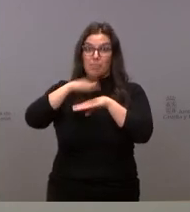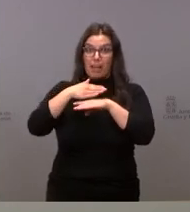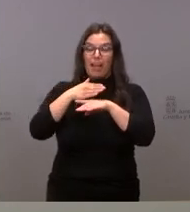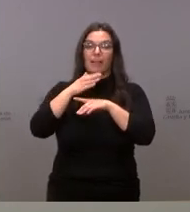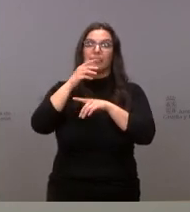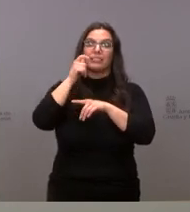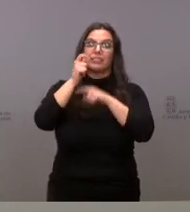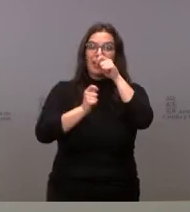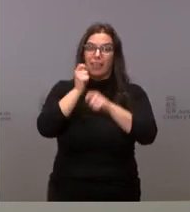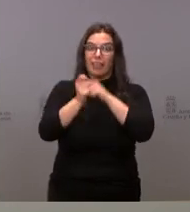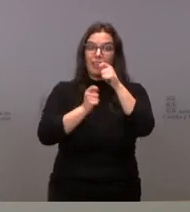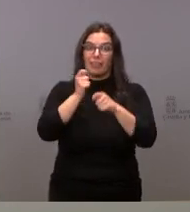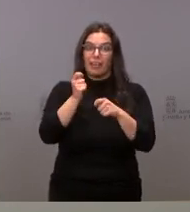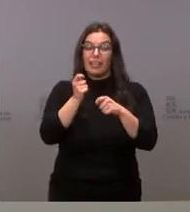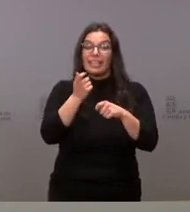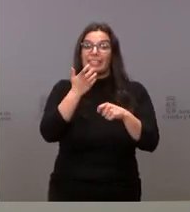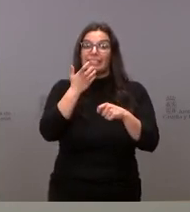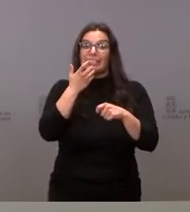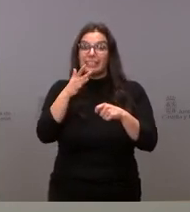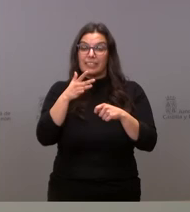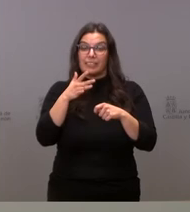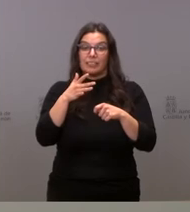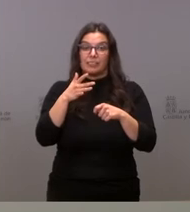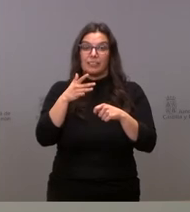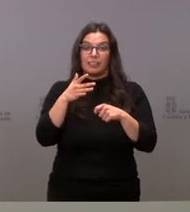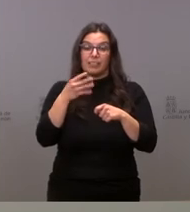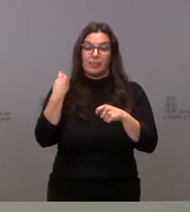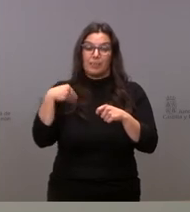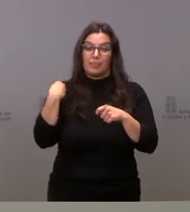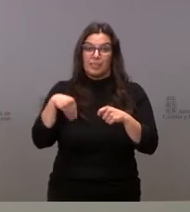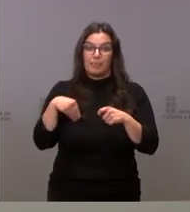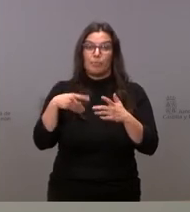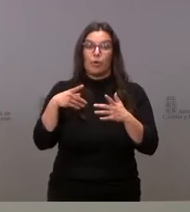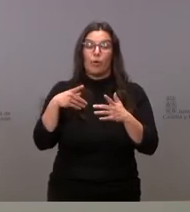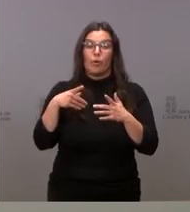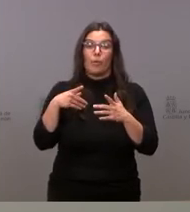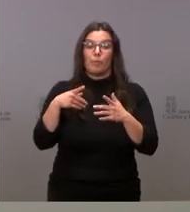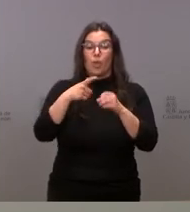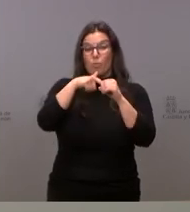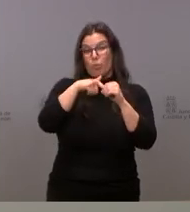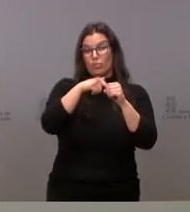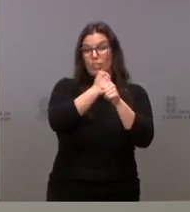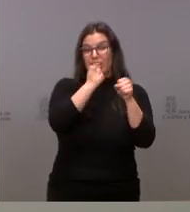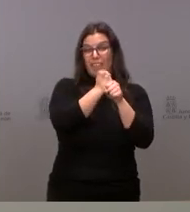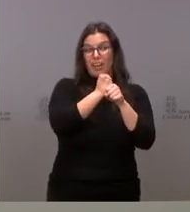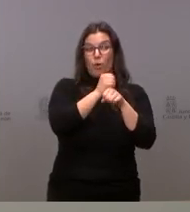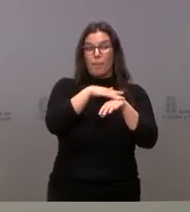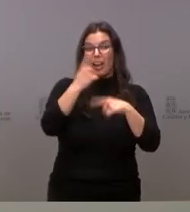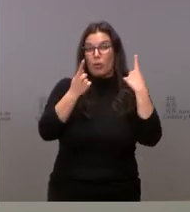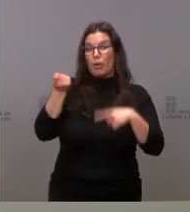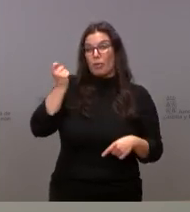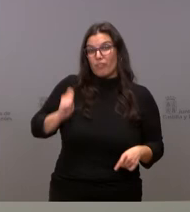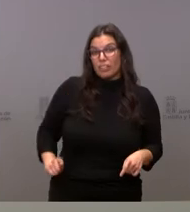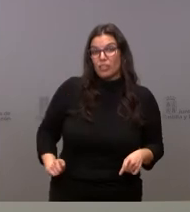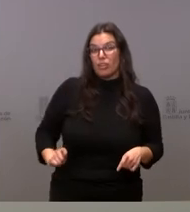eso tenemos es parte de lo que hemos dicho siempre de la poca atracción que tienen los puestos del mundo rural para determinar las profesiones